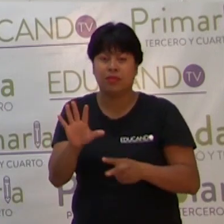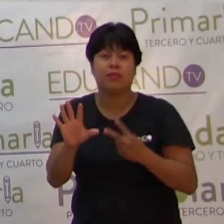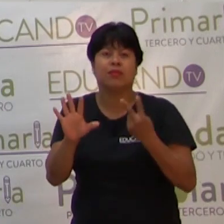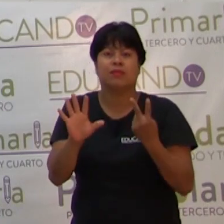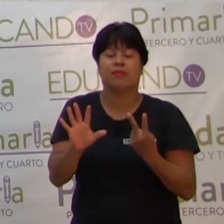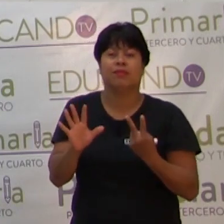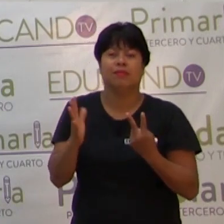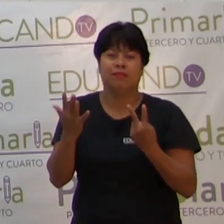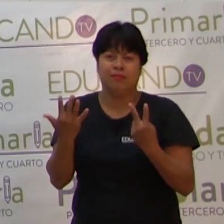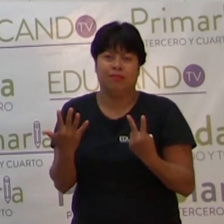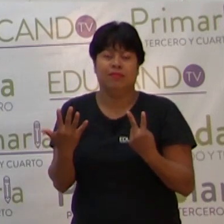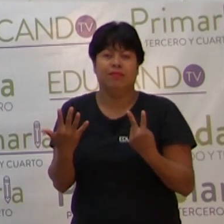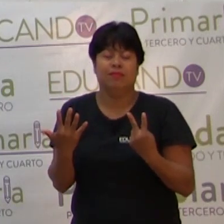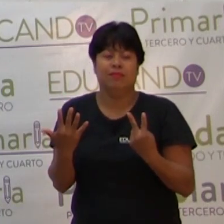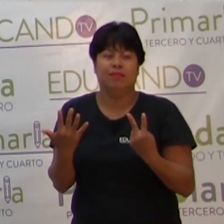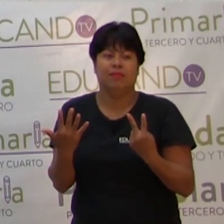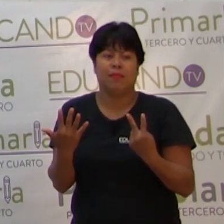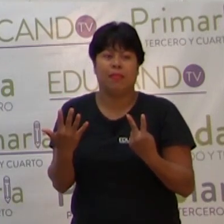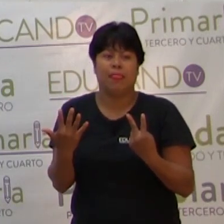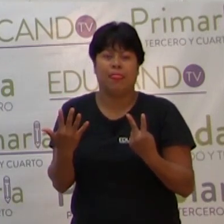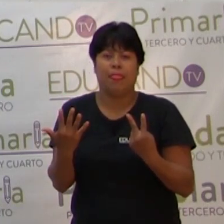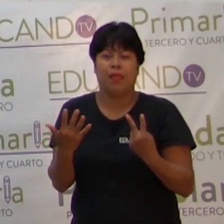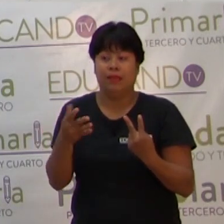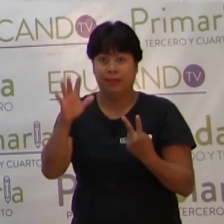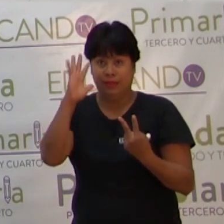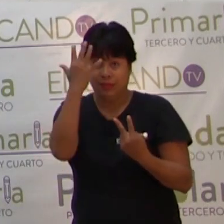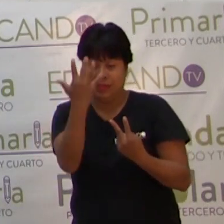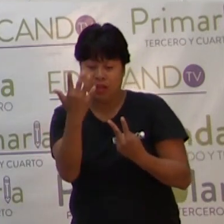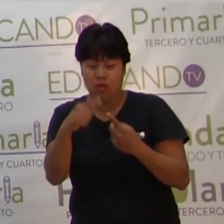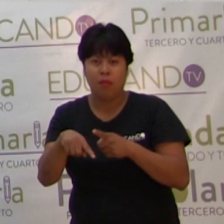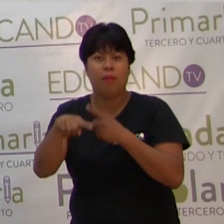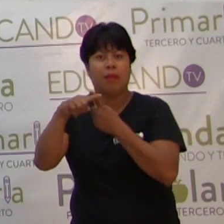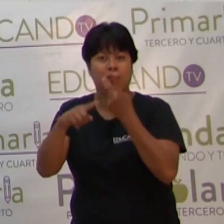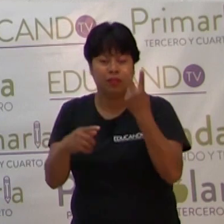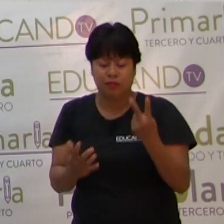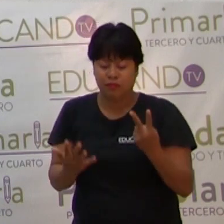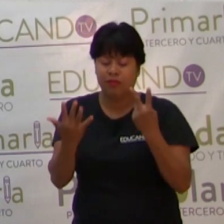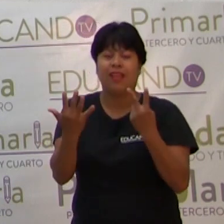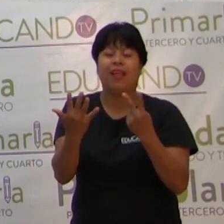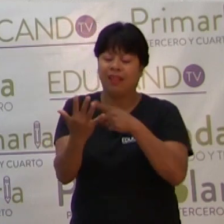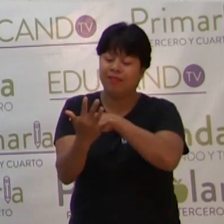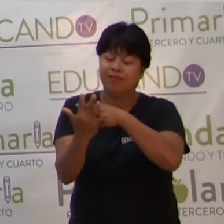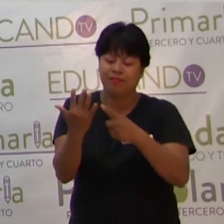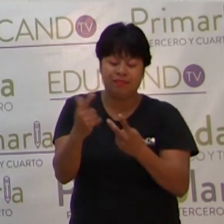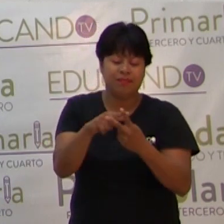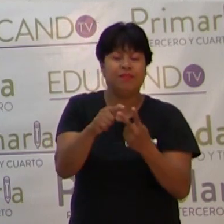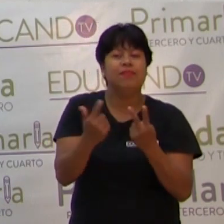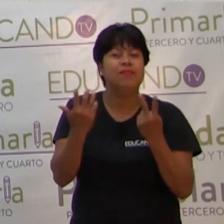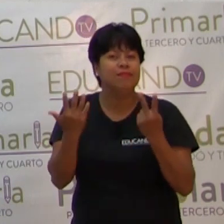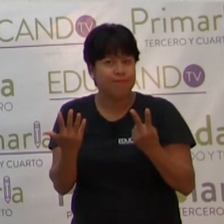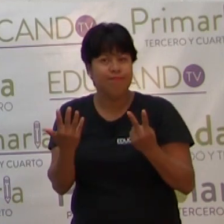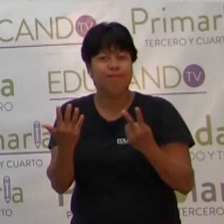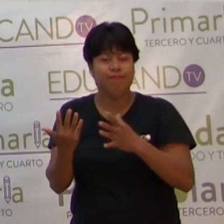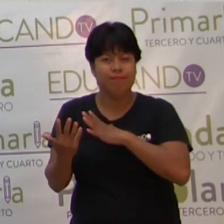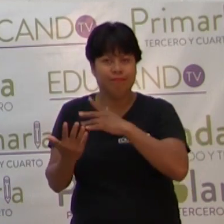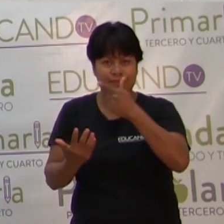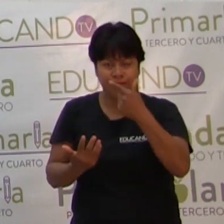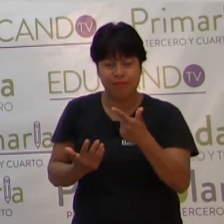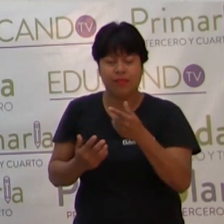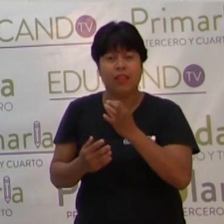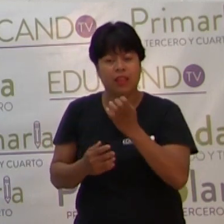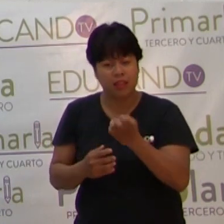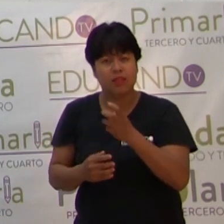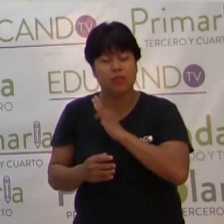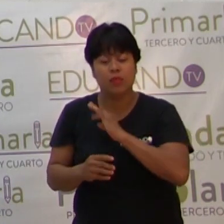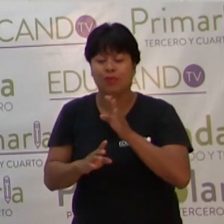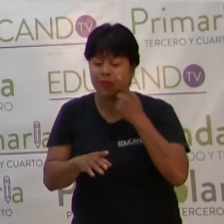podemos utilizar los dedos de las manos para hacer sus cálculos. 5 más 2. Y empezamos ya a tener cierto tipo de instrumentos para